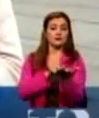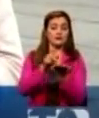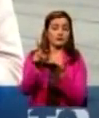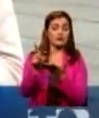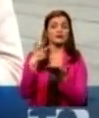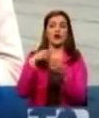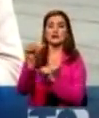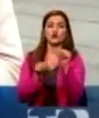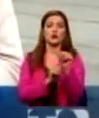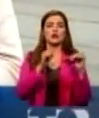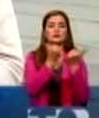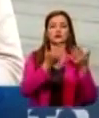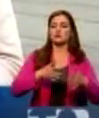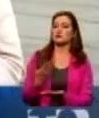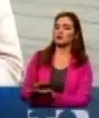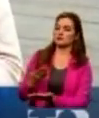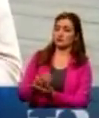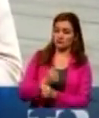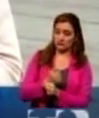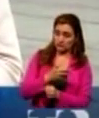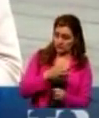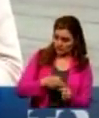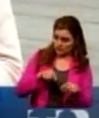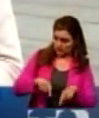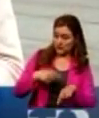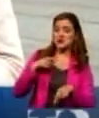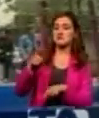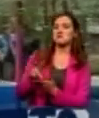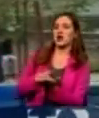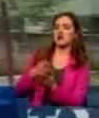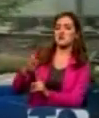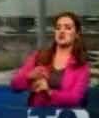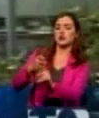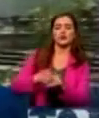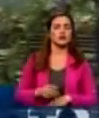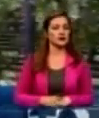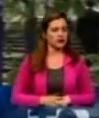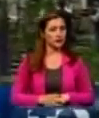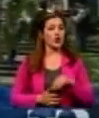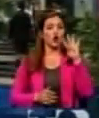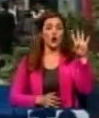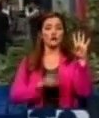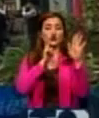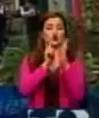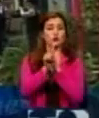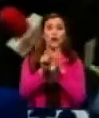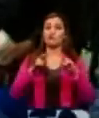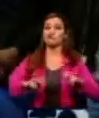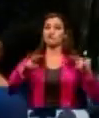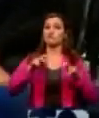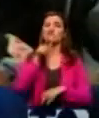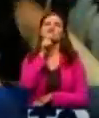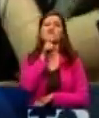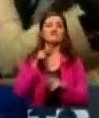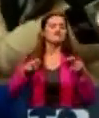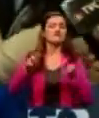indebidos a asesores por parte de asambleístas. Cuatro denuncias ya están siendo investigadas por la Fiscalía General del Estado, mientras la Unidad de